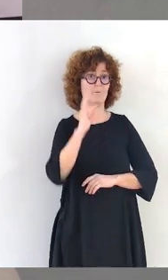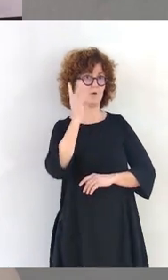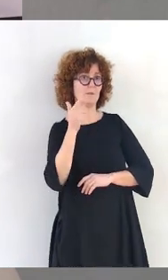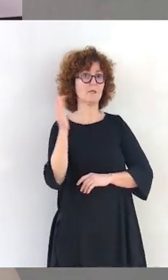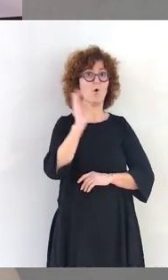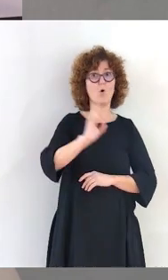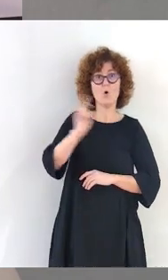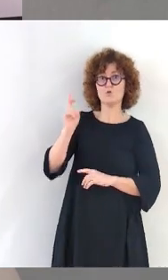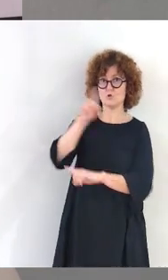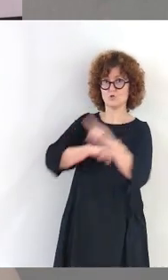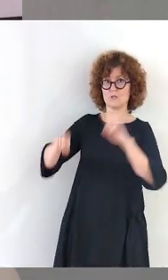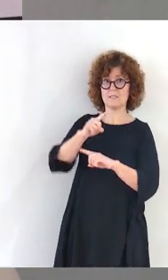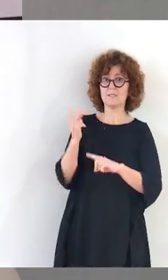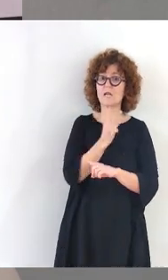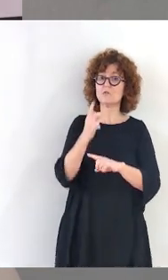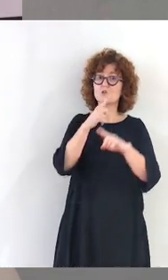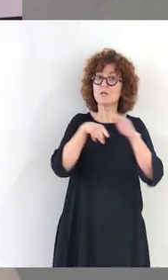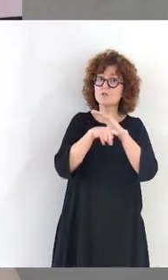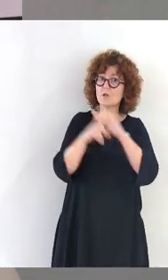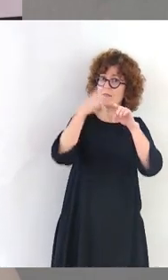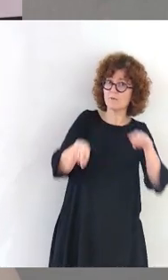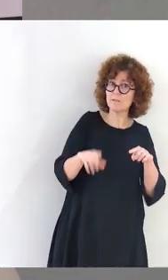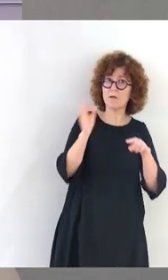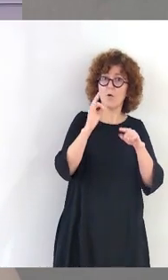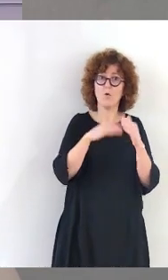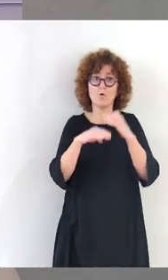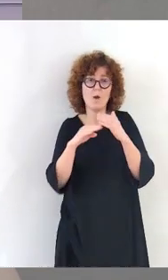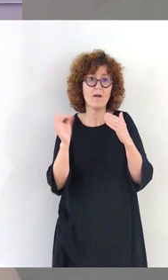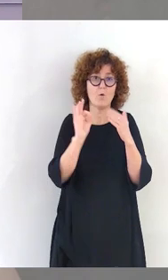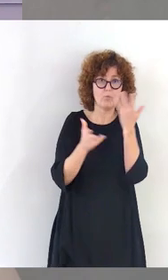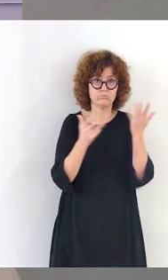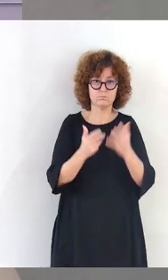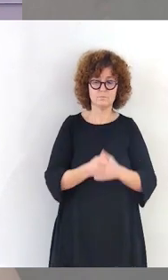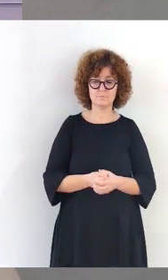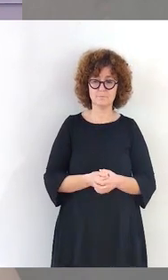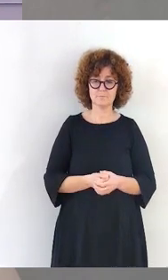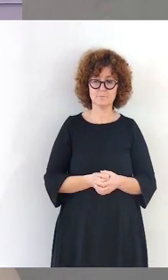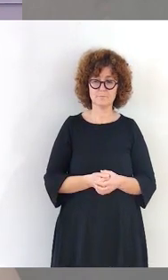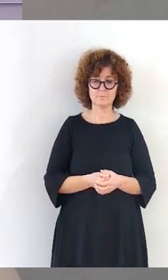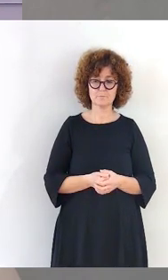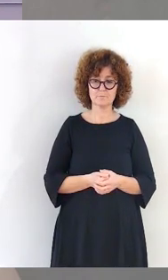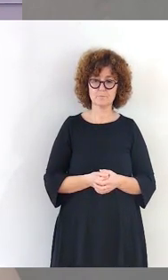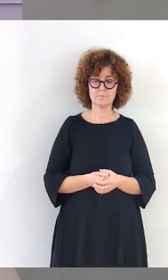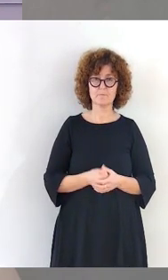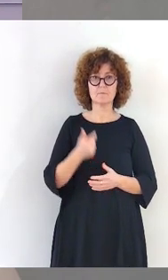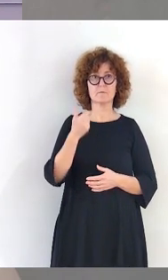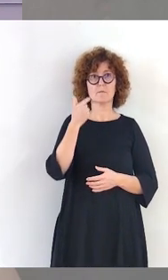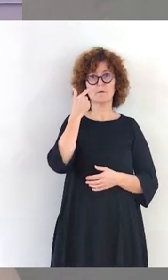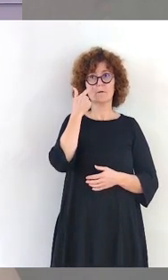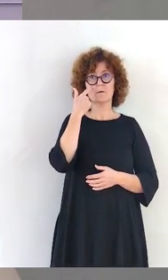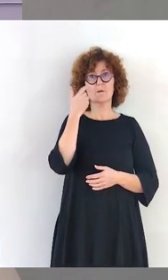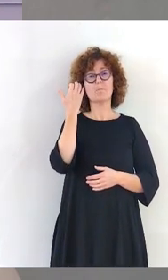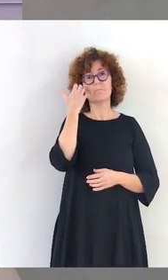otro tipo de crisis si se gestiona diferente yo Eh bueno Tiene ciertas peculiaridades Sí